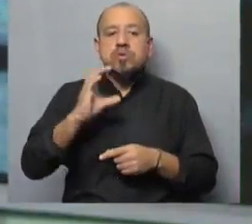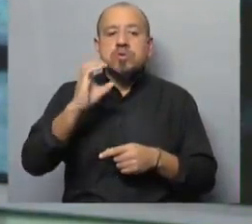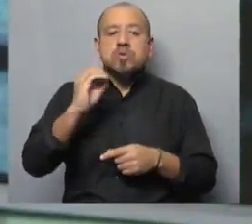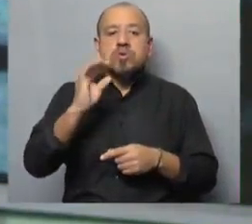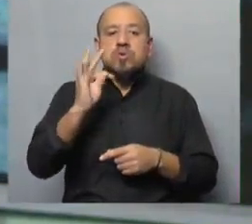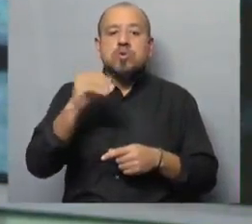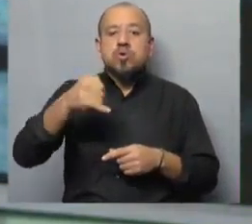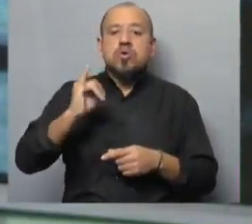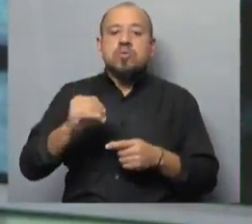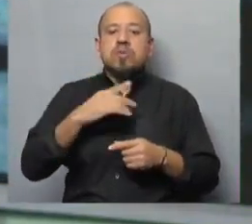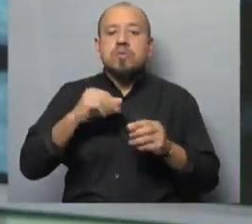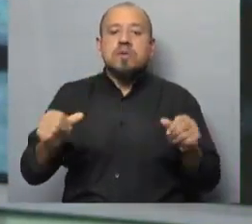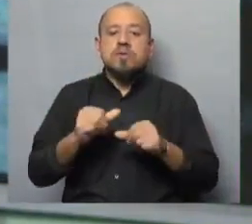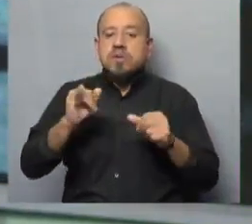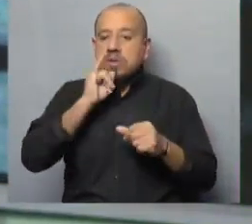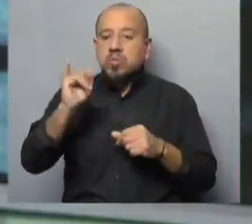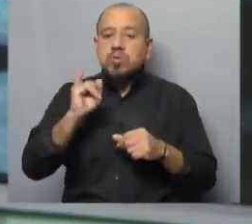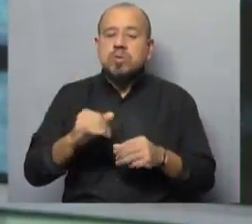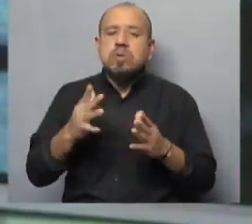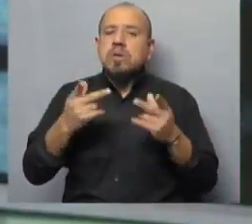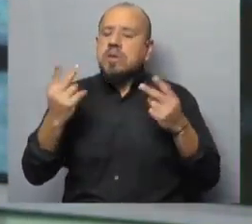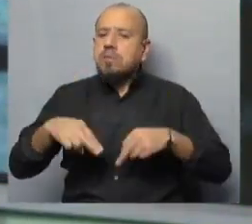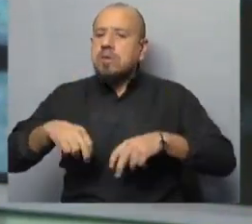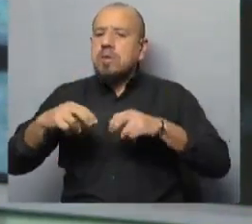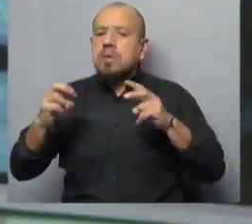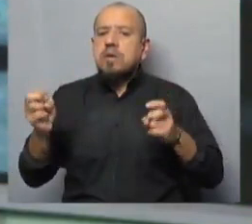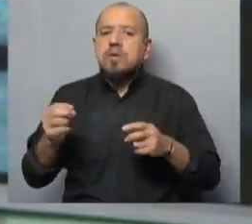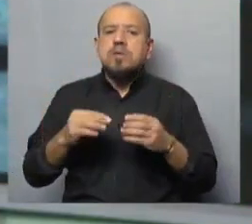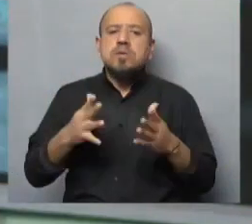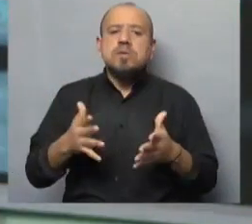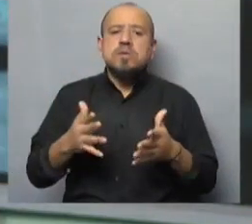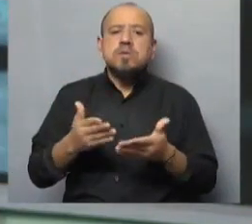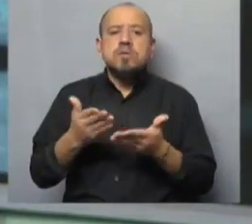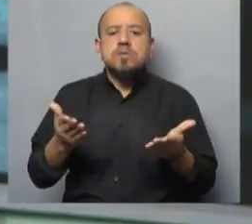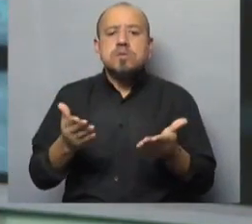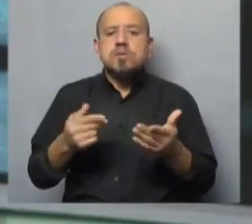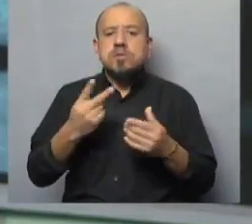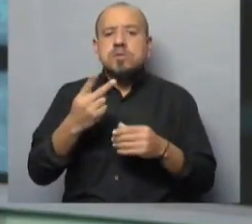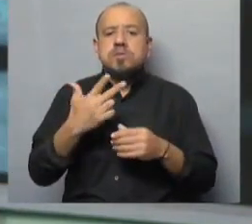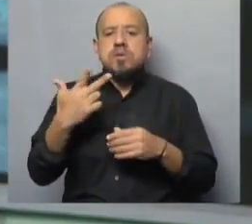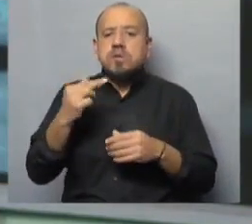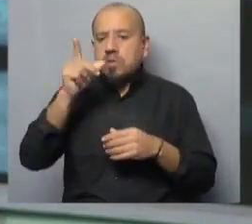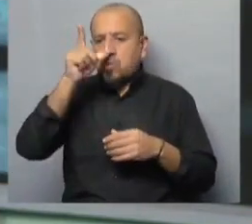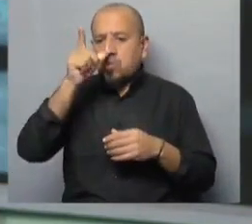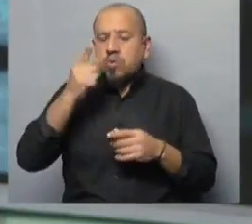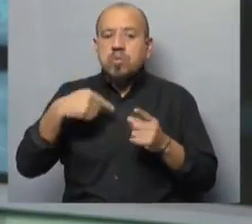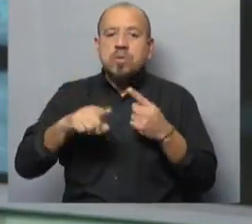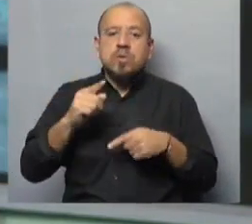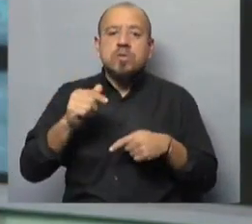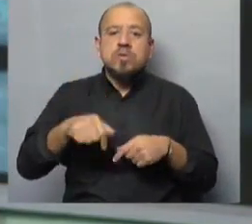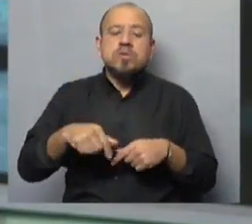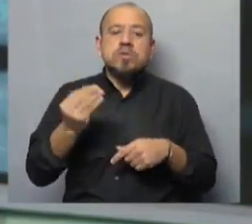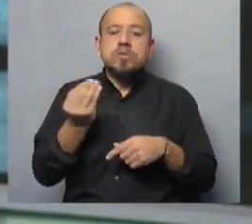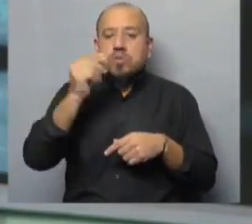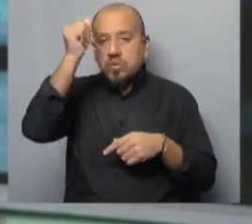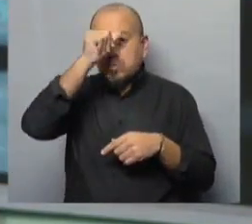realizar una denuncia ante fiscalía para investigar los hechos el hecho concretamente tuvo lugar el 23 de julio pero se conoció públicamente este fin